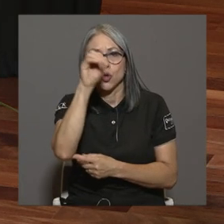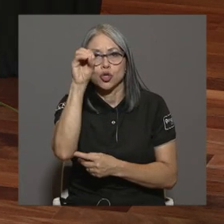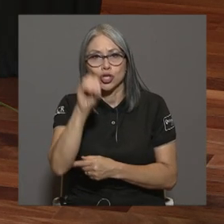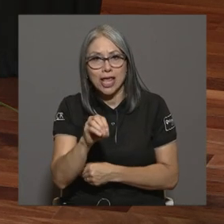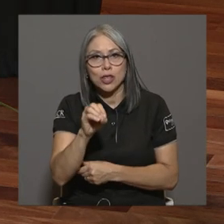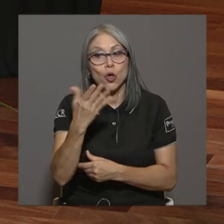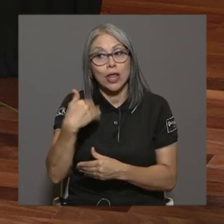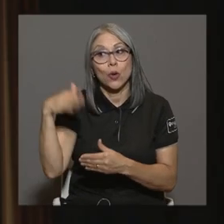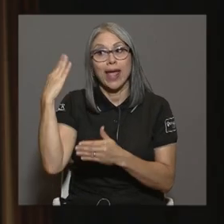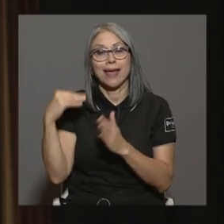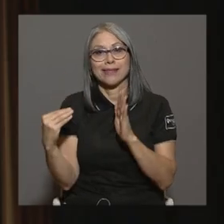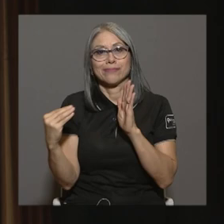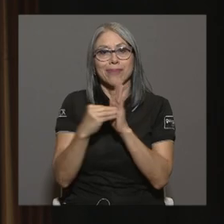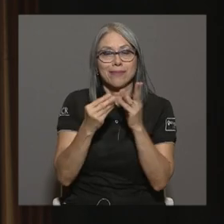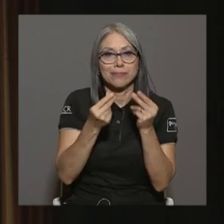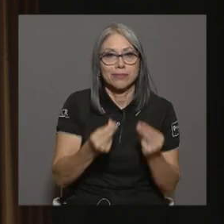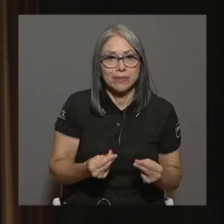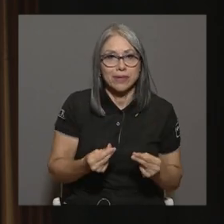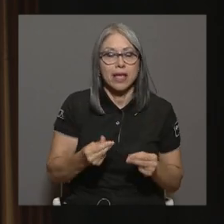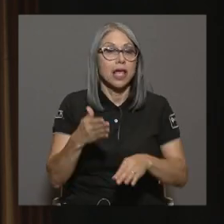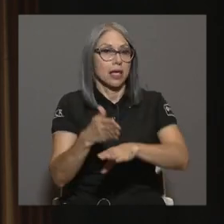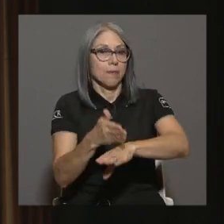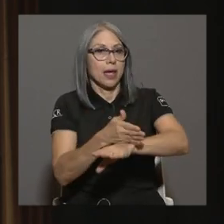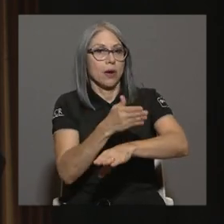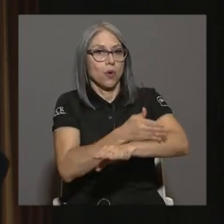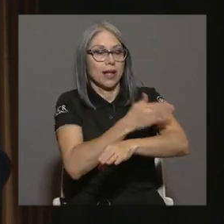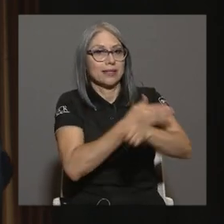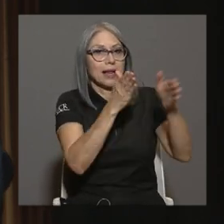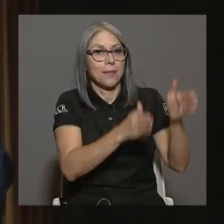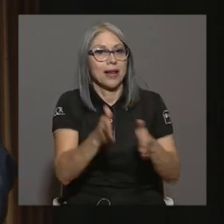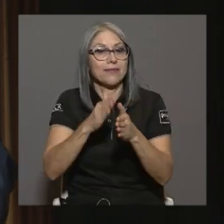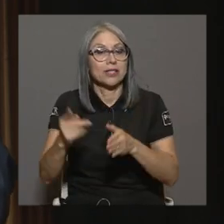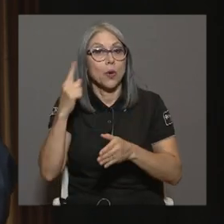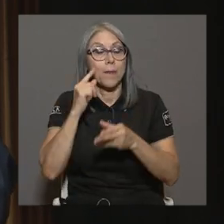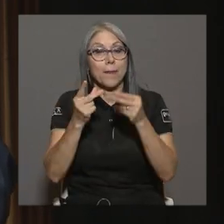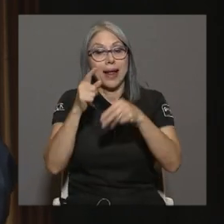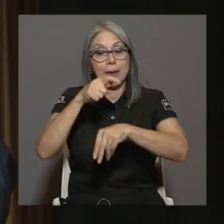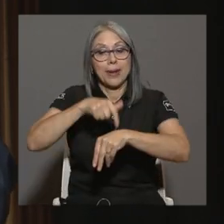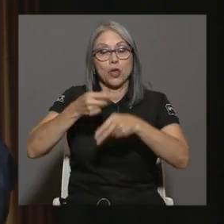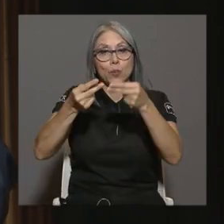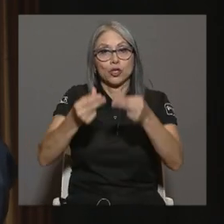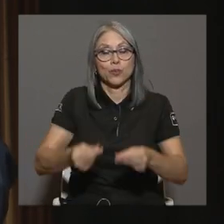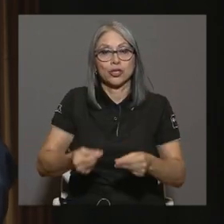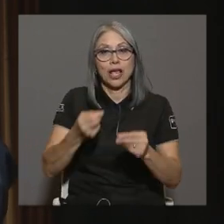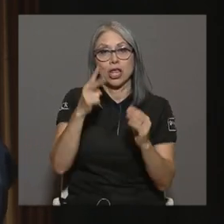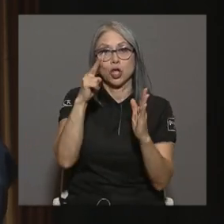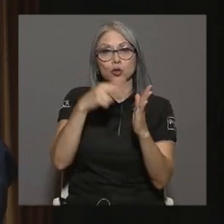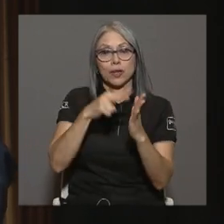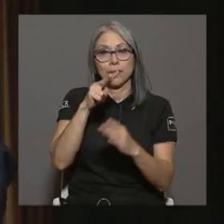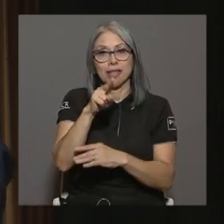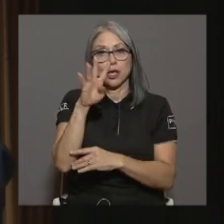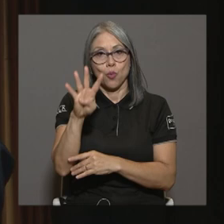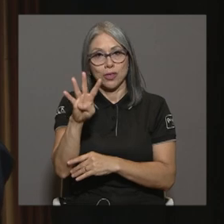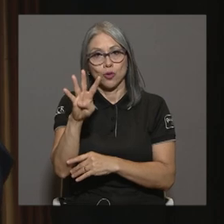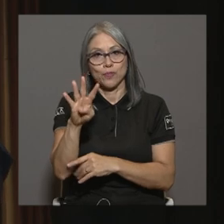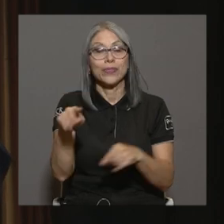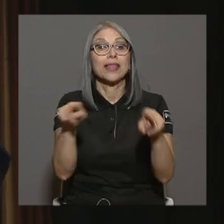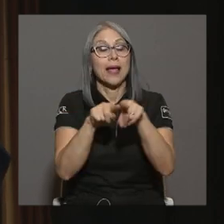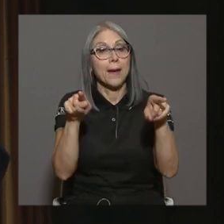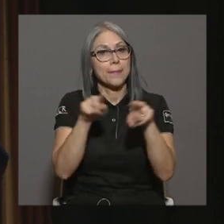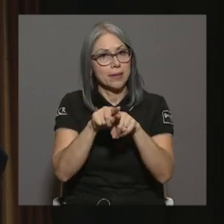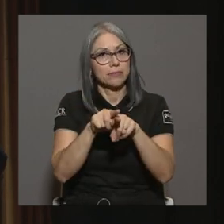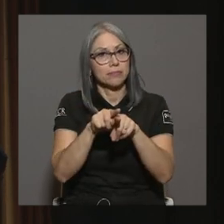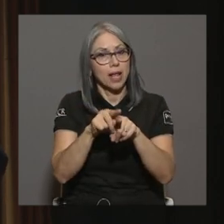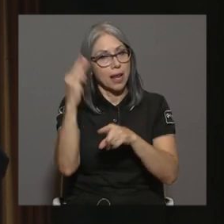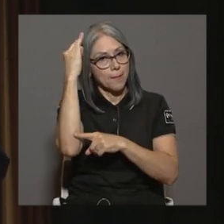de lo presupuestado y mejoras en la planificación para el periodo presupuestario 2024, así como la madurez